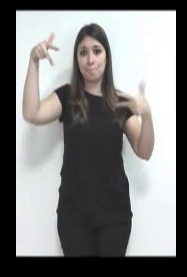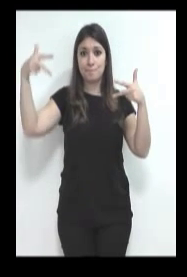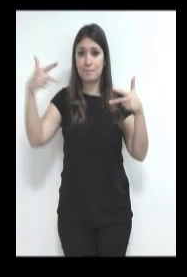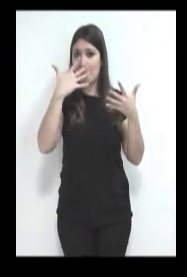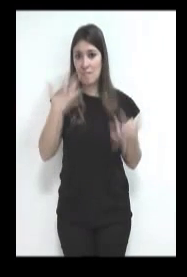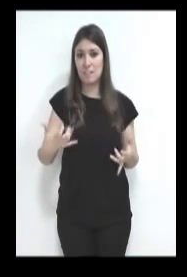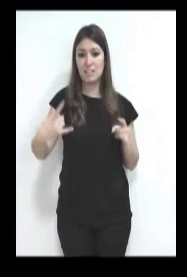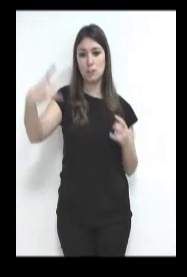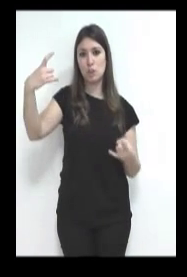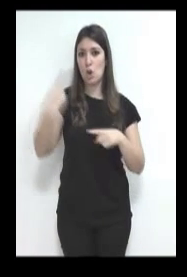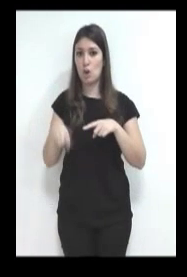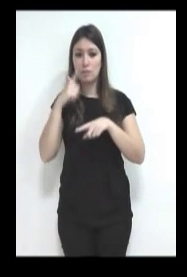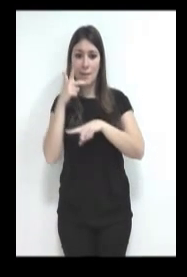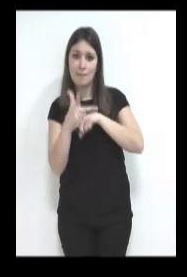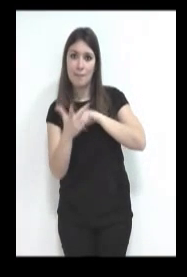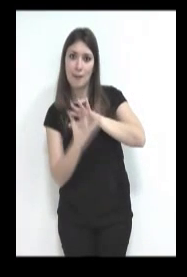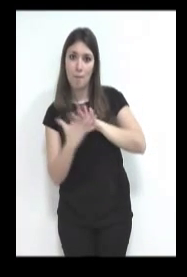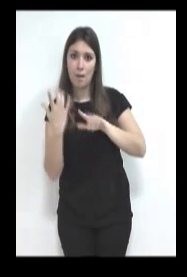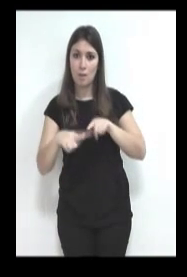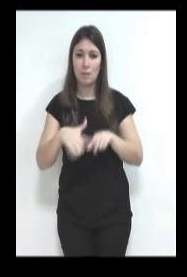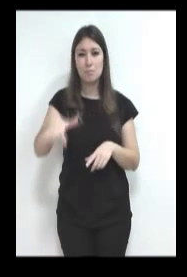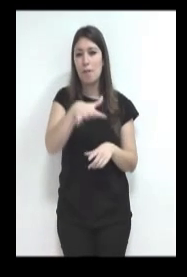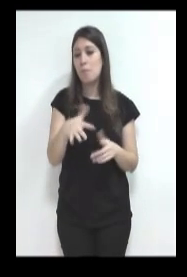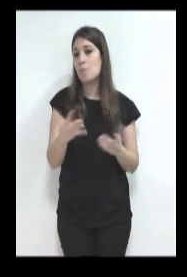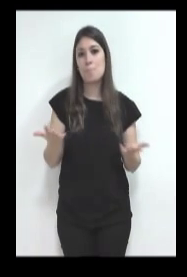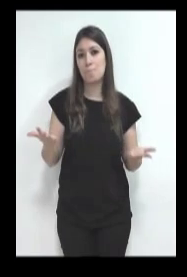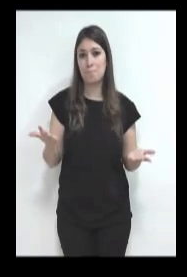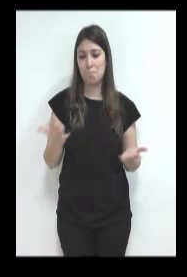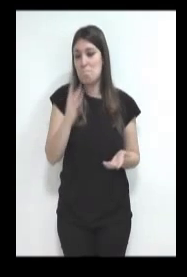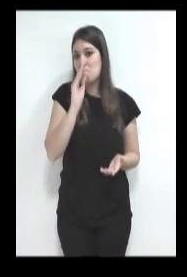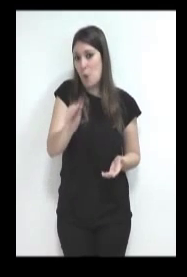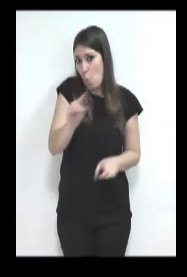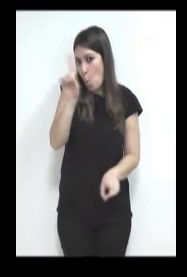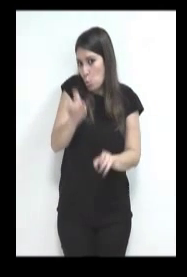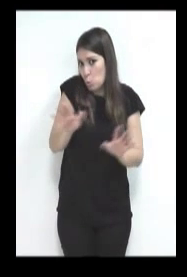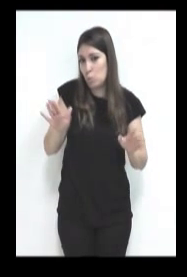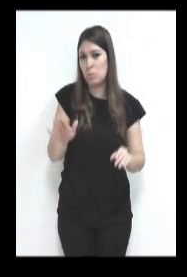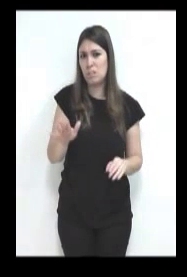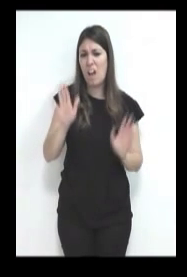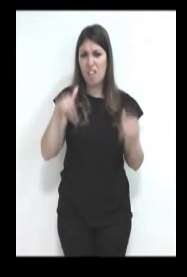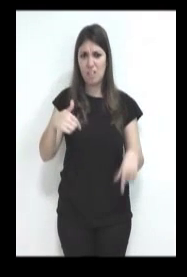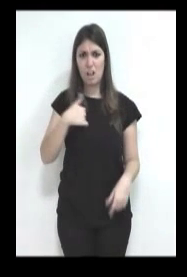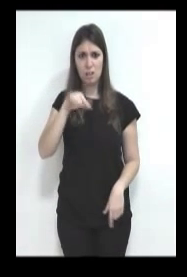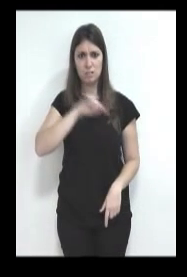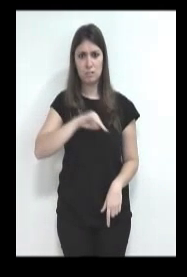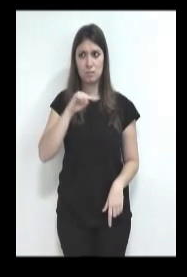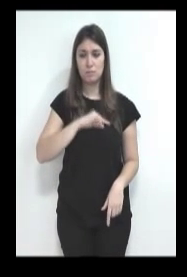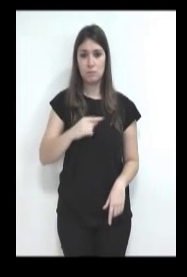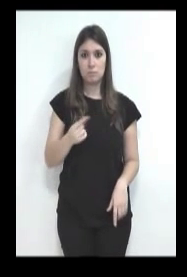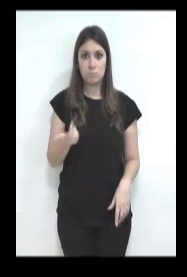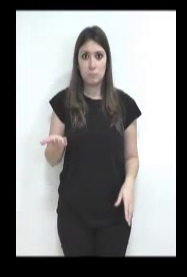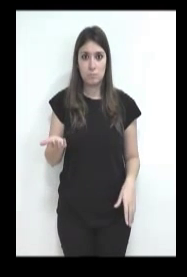nuevos sensores, nuevos espacios. ¿Puede ocurrir que nos sintamos